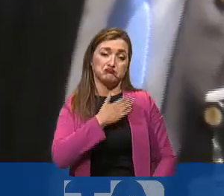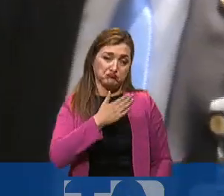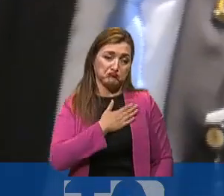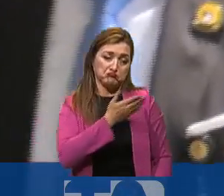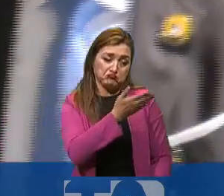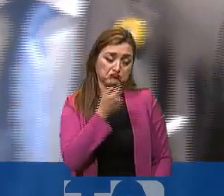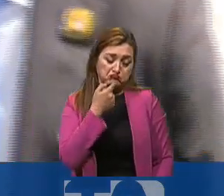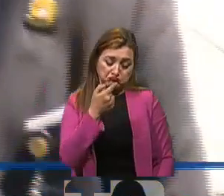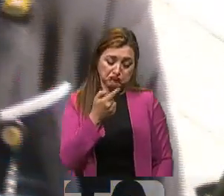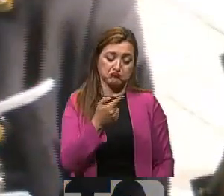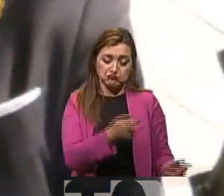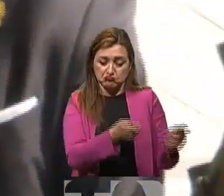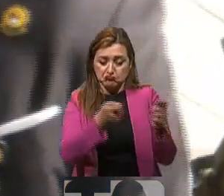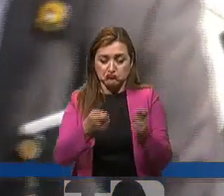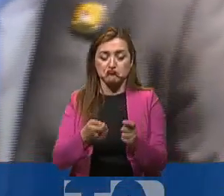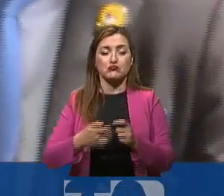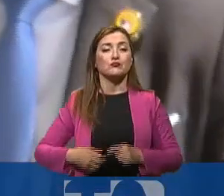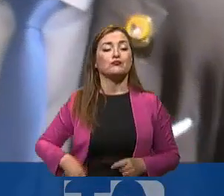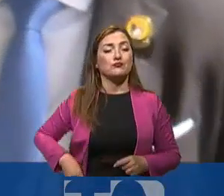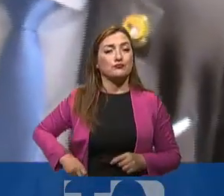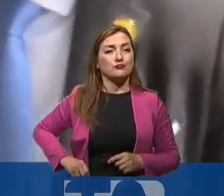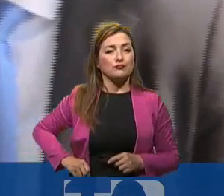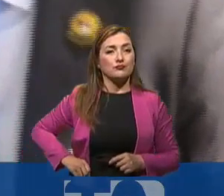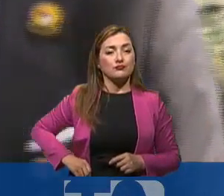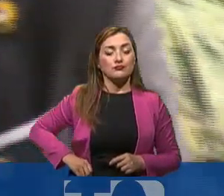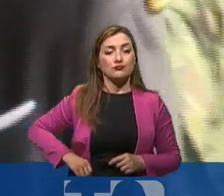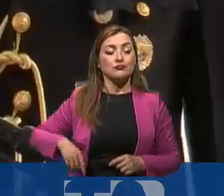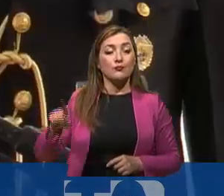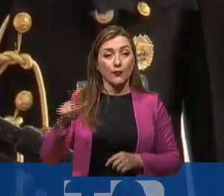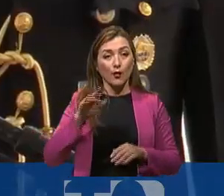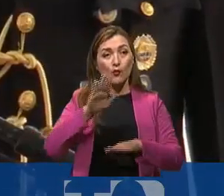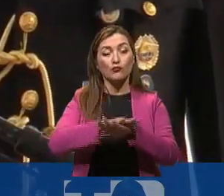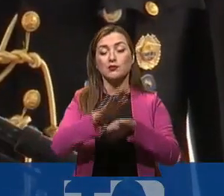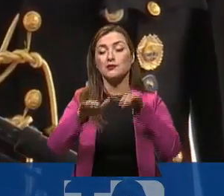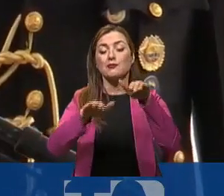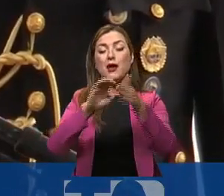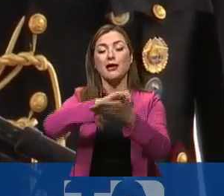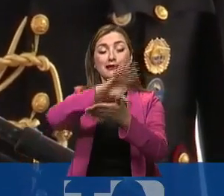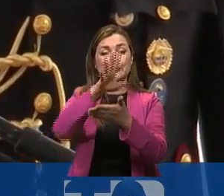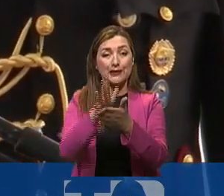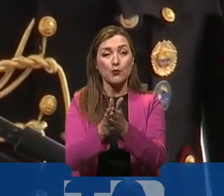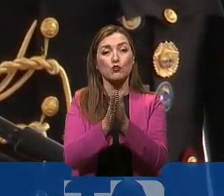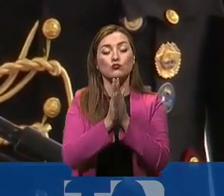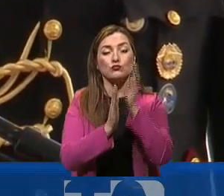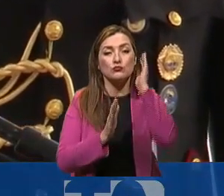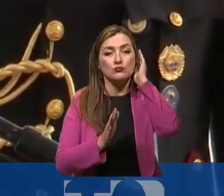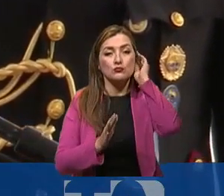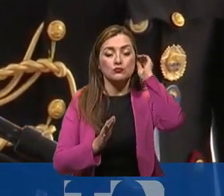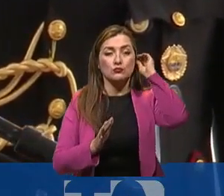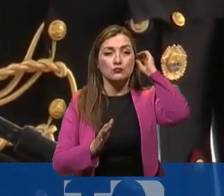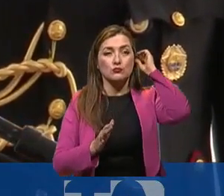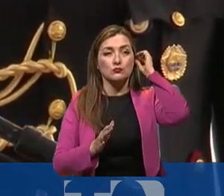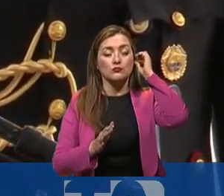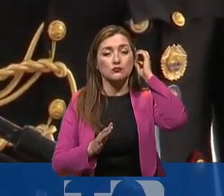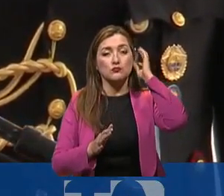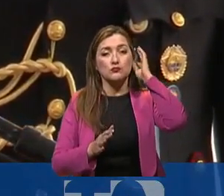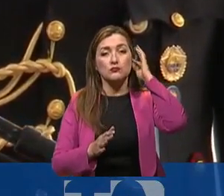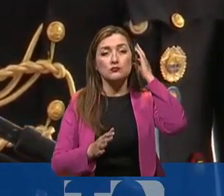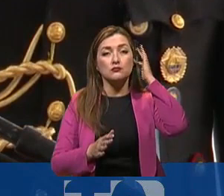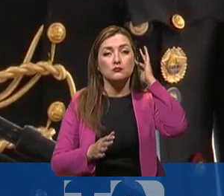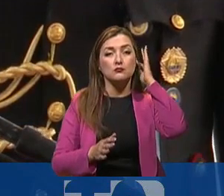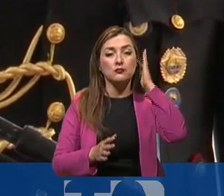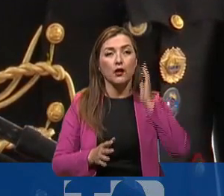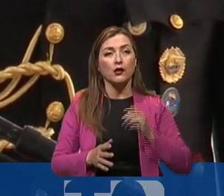comprometidos. Lasso aprovechó el evento para hacer un nuevo llamado a la Asamblea. Continuamos insistiendo en las